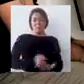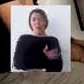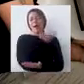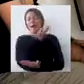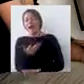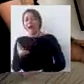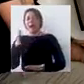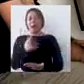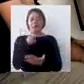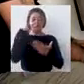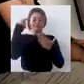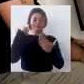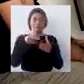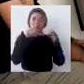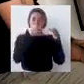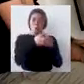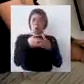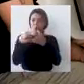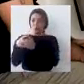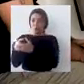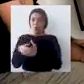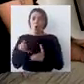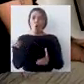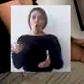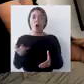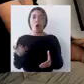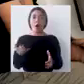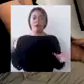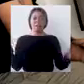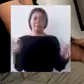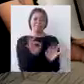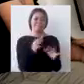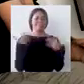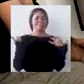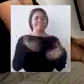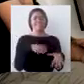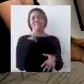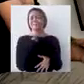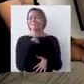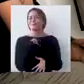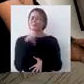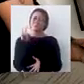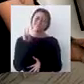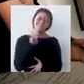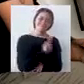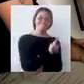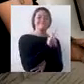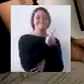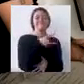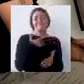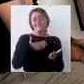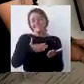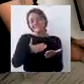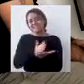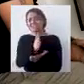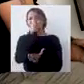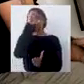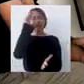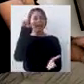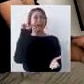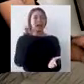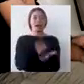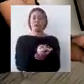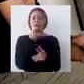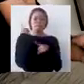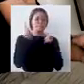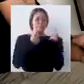hay de subyacente ahí? Jóvenes apasionados, jóvenes que todavía están creyendo y todavía